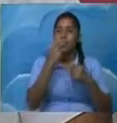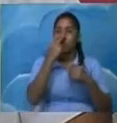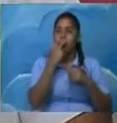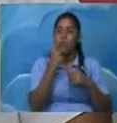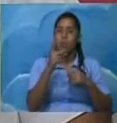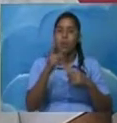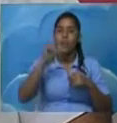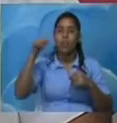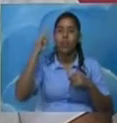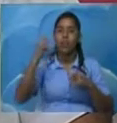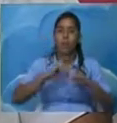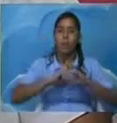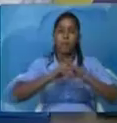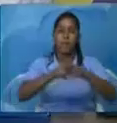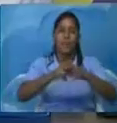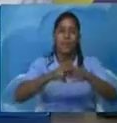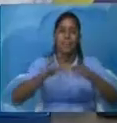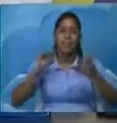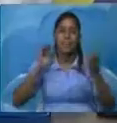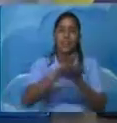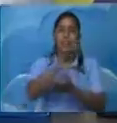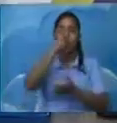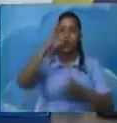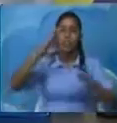Jehová presta. Amén. Yeah.